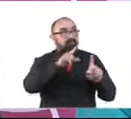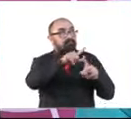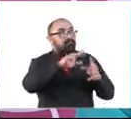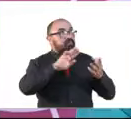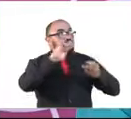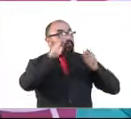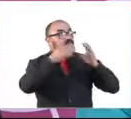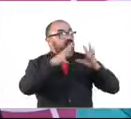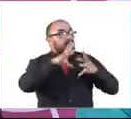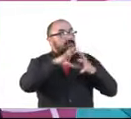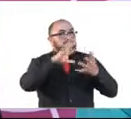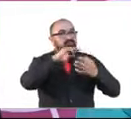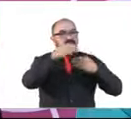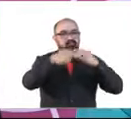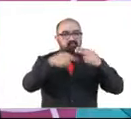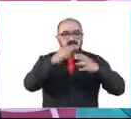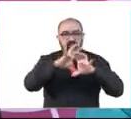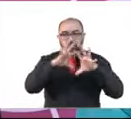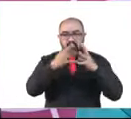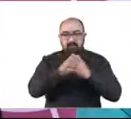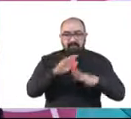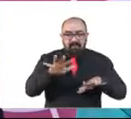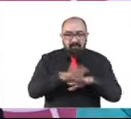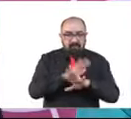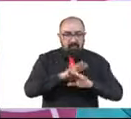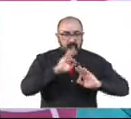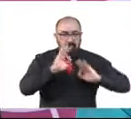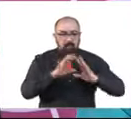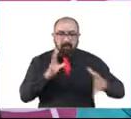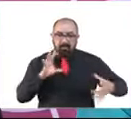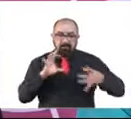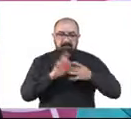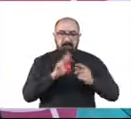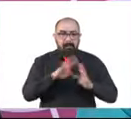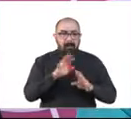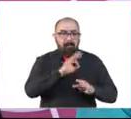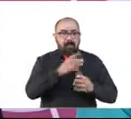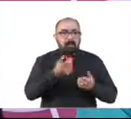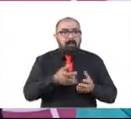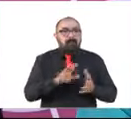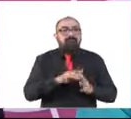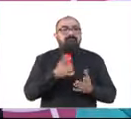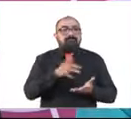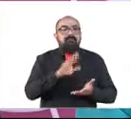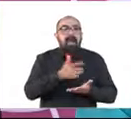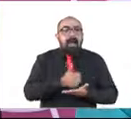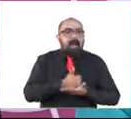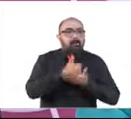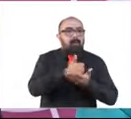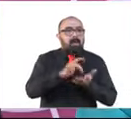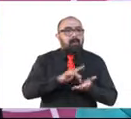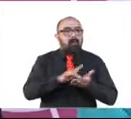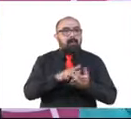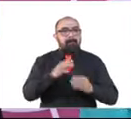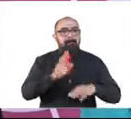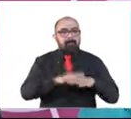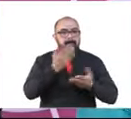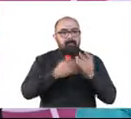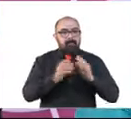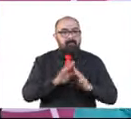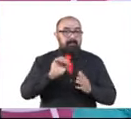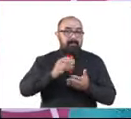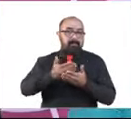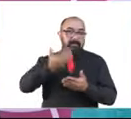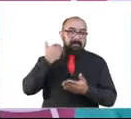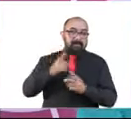efectivamente vamos encaminándonos hacia eso. Hace 3 semanas tuvimos una reunión en Washington, 40 ministros de